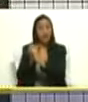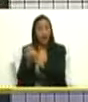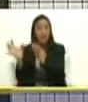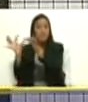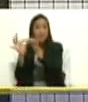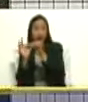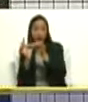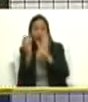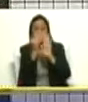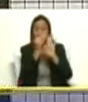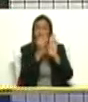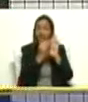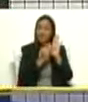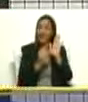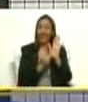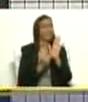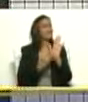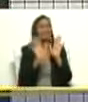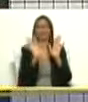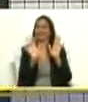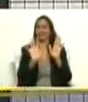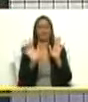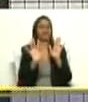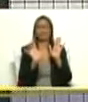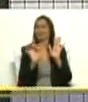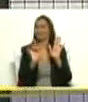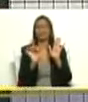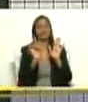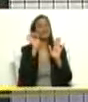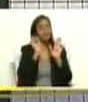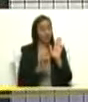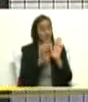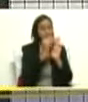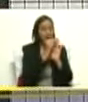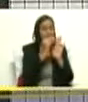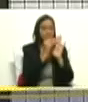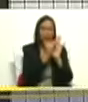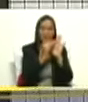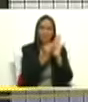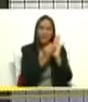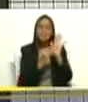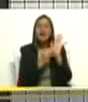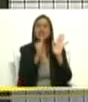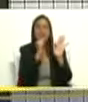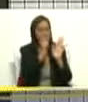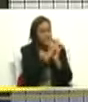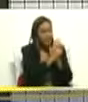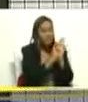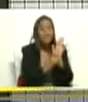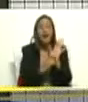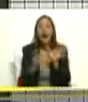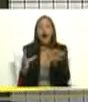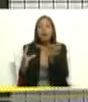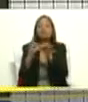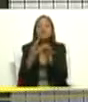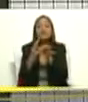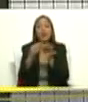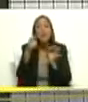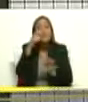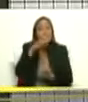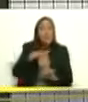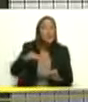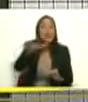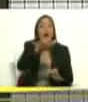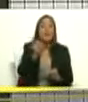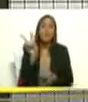no diseñando el futuro con el único que se puede diseñar el futuro con el pueblo de a pie con el pueblo de base